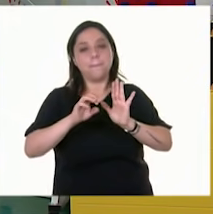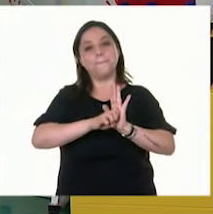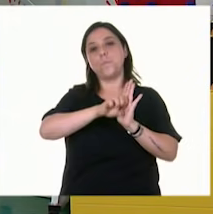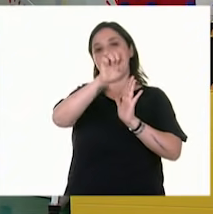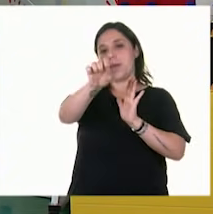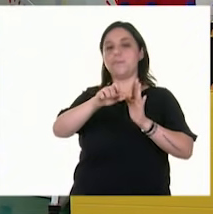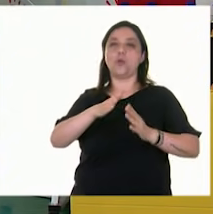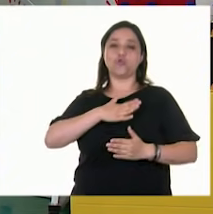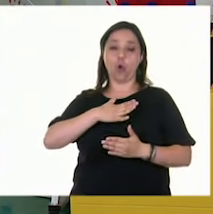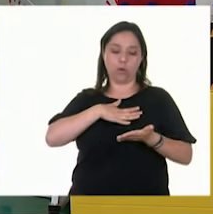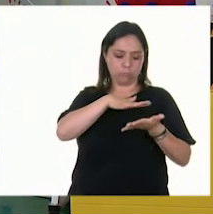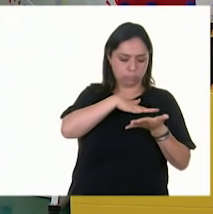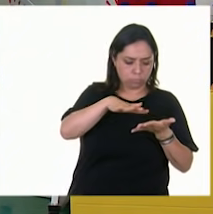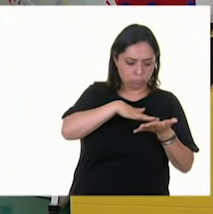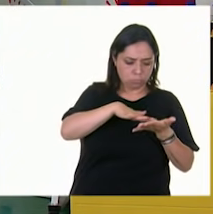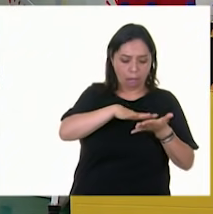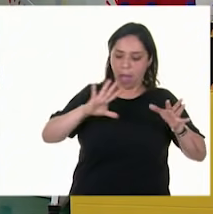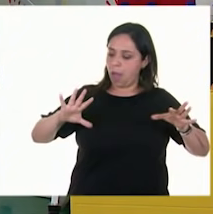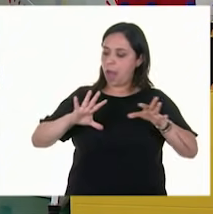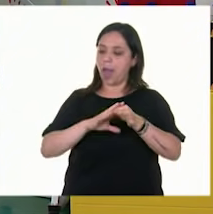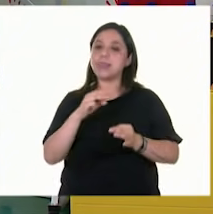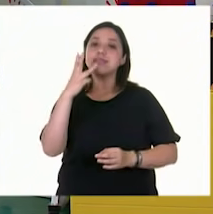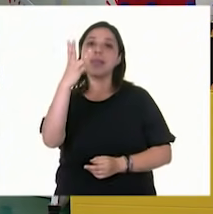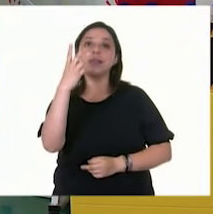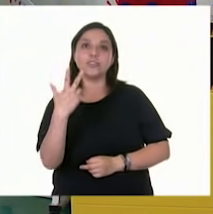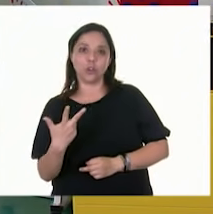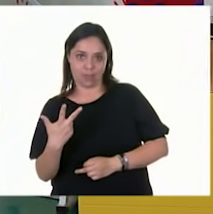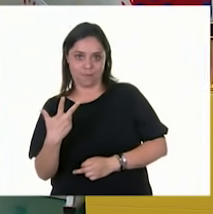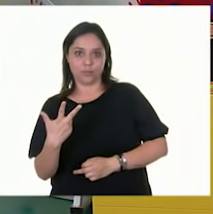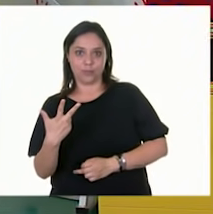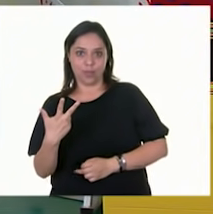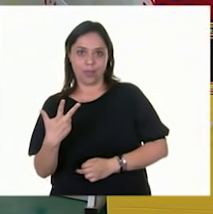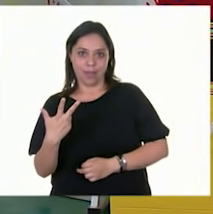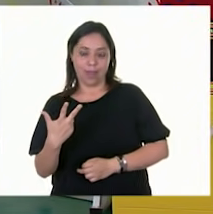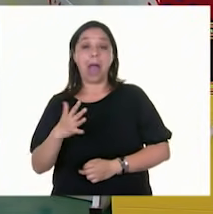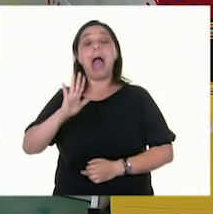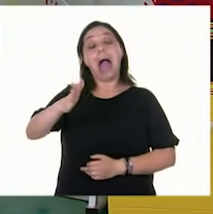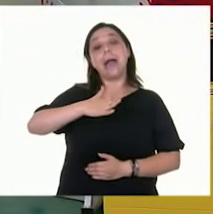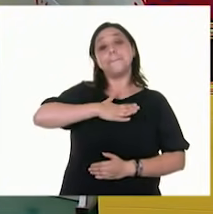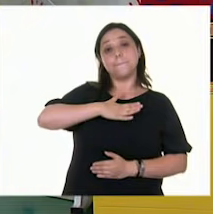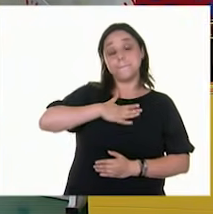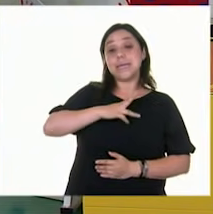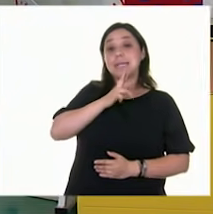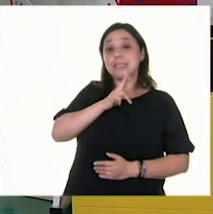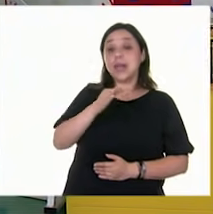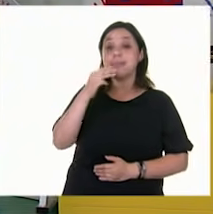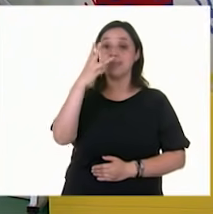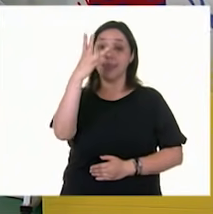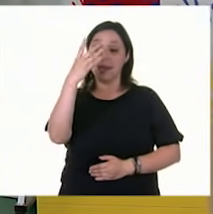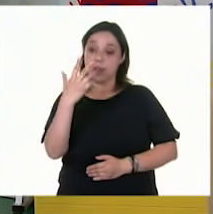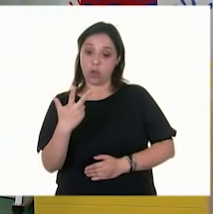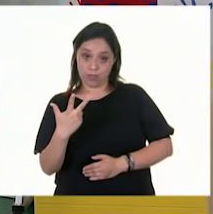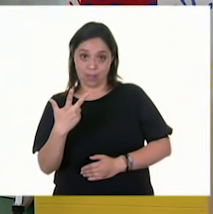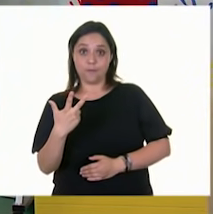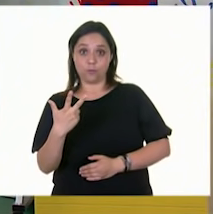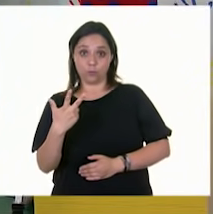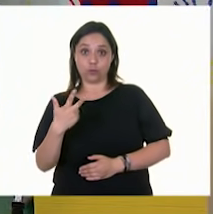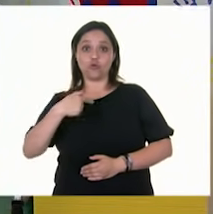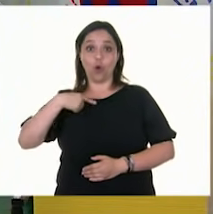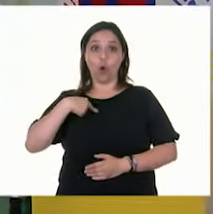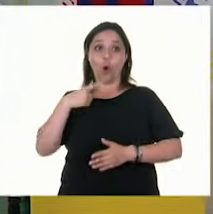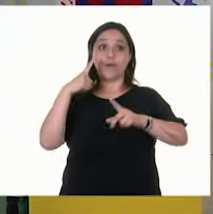es, no sé, 3/8. ¿Te parece? 3/8. Entonces, ay, maestro, mi resultado es 3/8. Voy a colocar mi